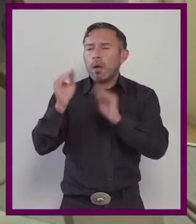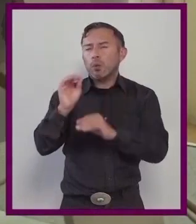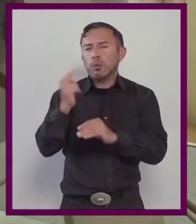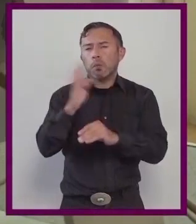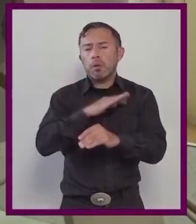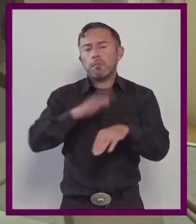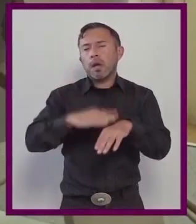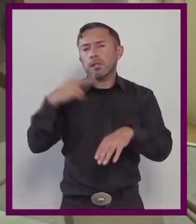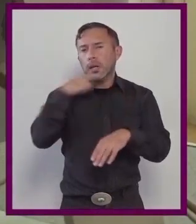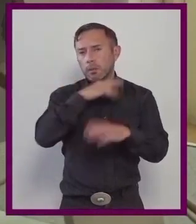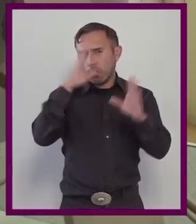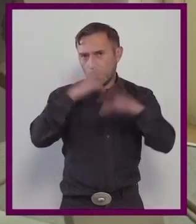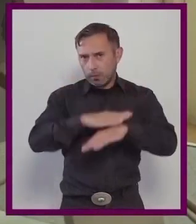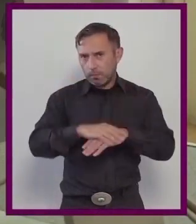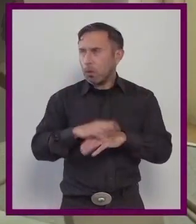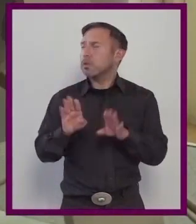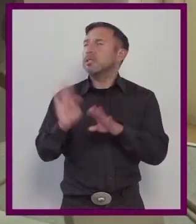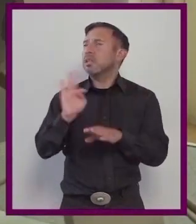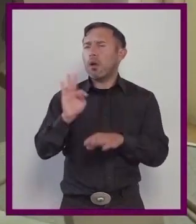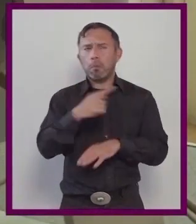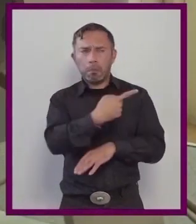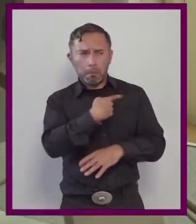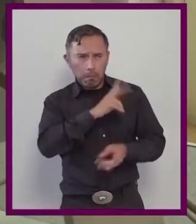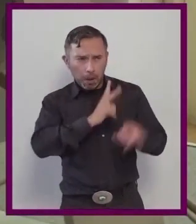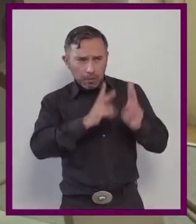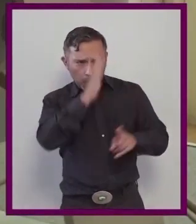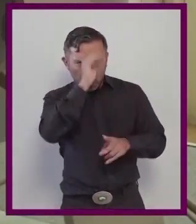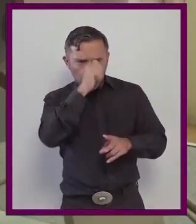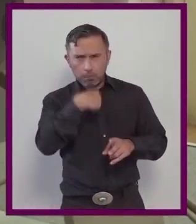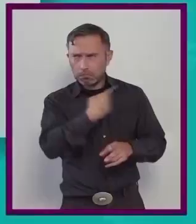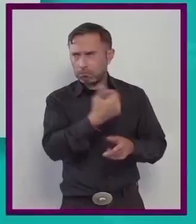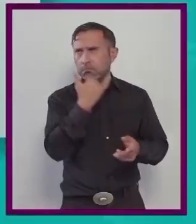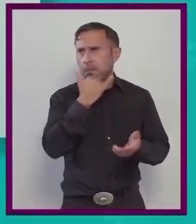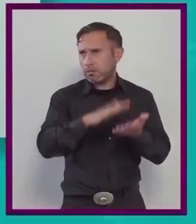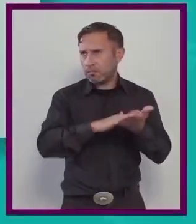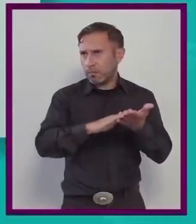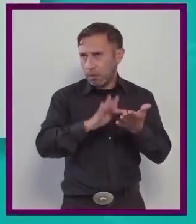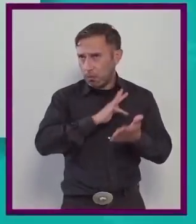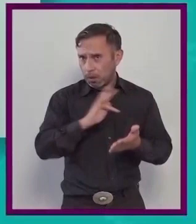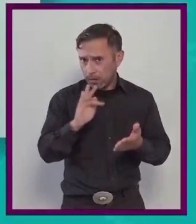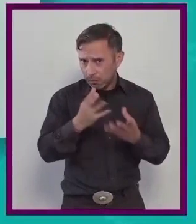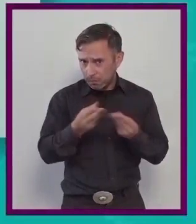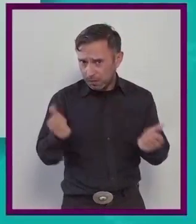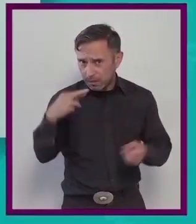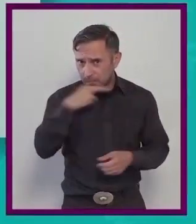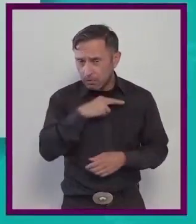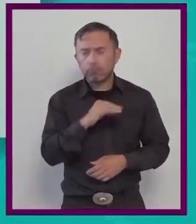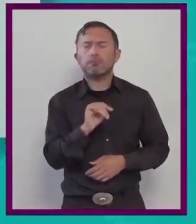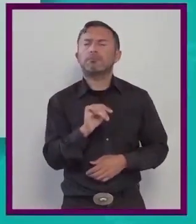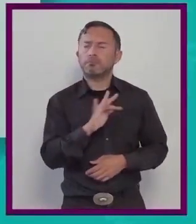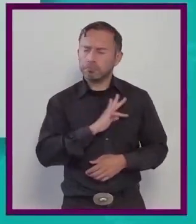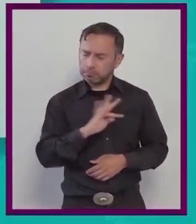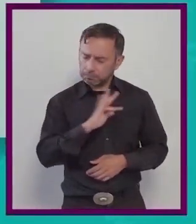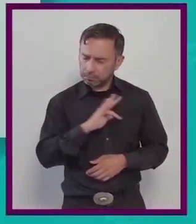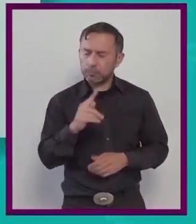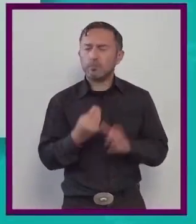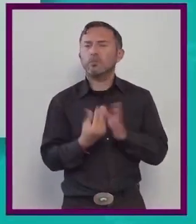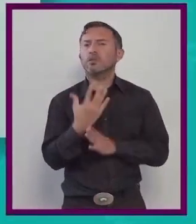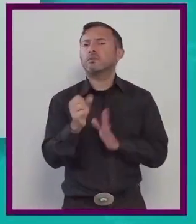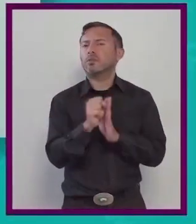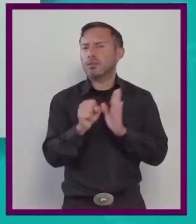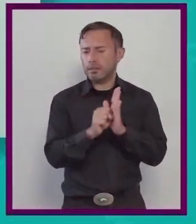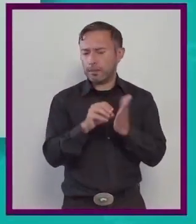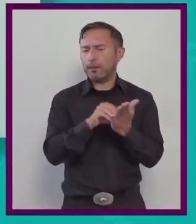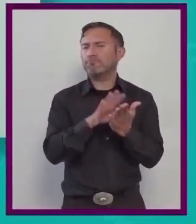con el afectado o viceversa y digo, a ver, vamos a llegar a este acuerdo, eso sí se puede. Sí, sí se puede y es lo que marca ya